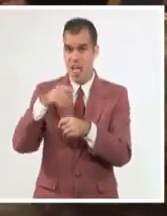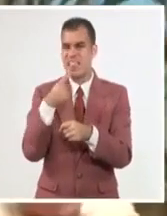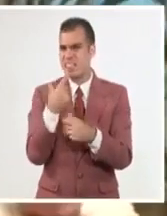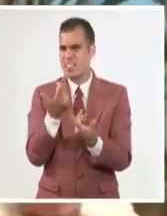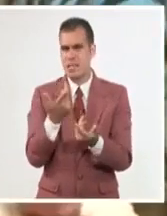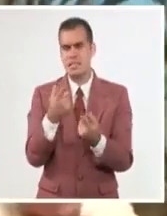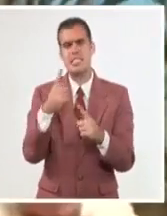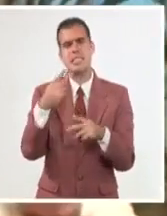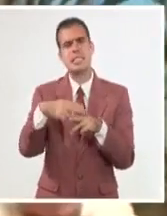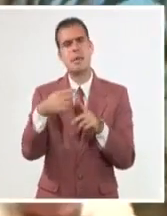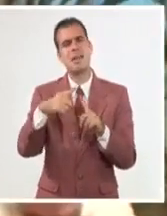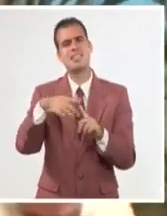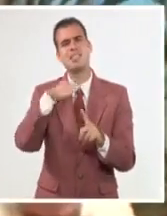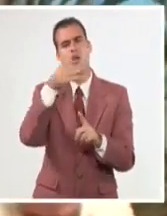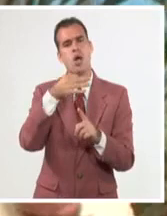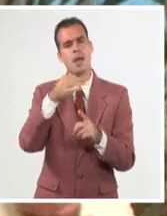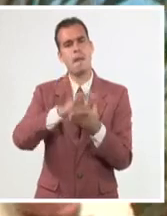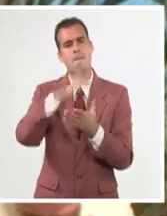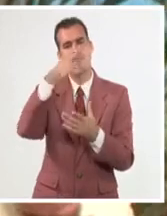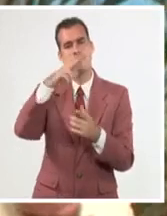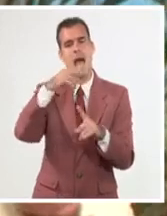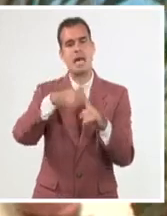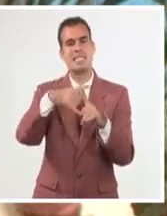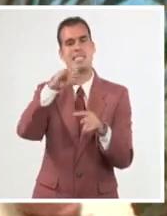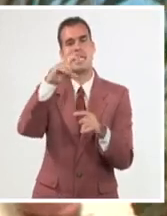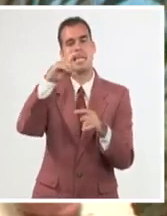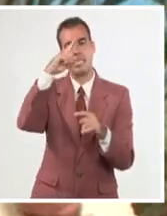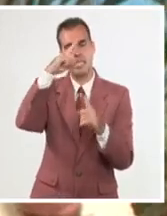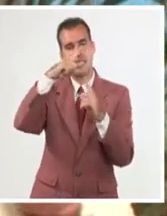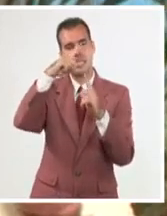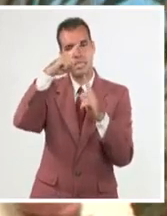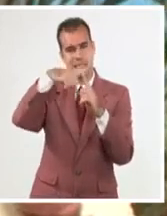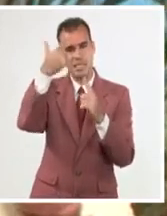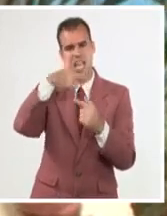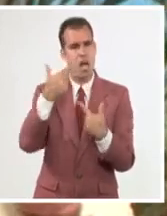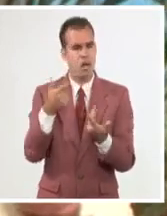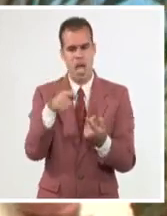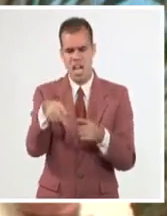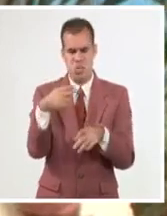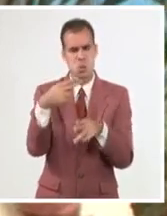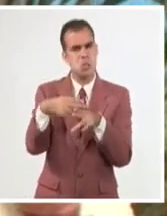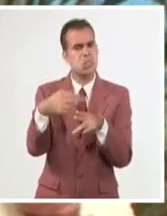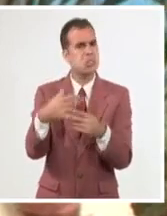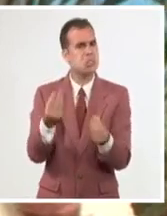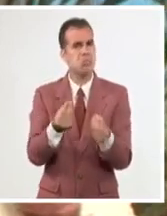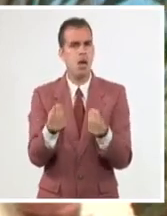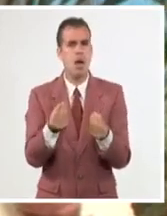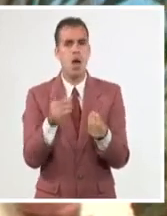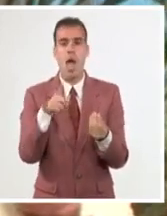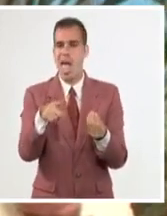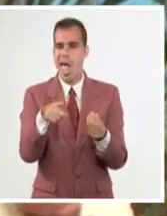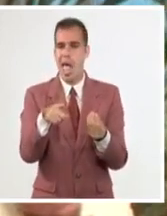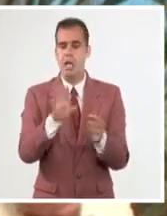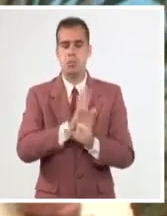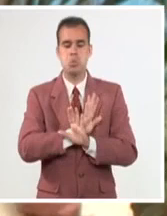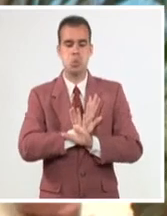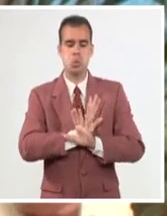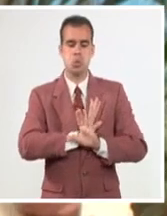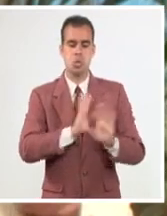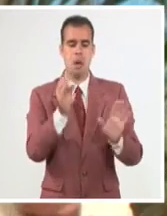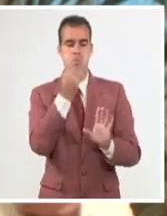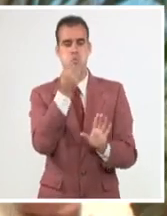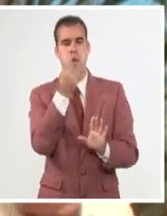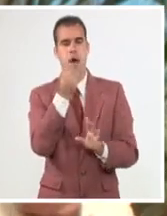marxista. El marxismo no es una ideología, no es una teoría hecha para ser el patrimonio exclusivo de un grupo